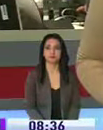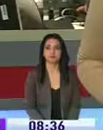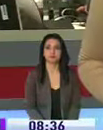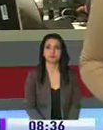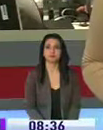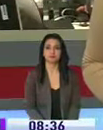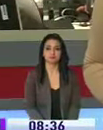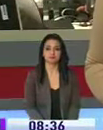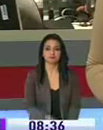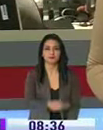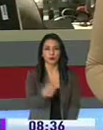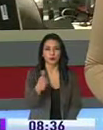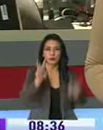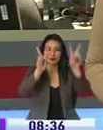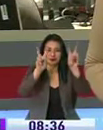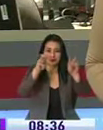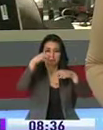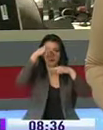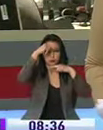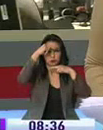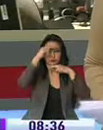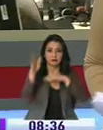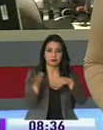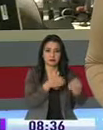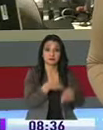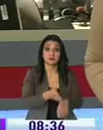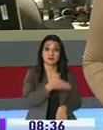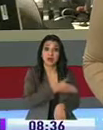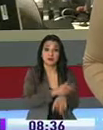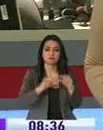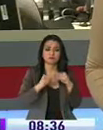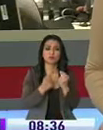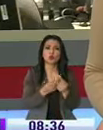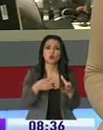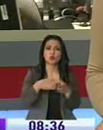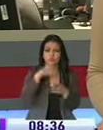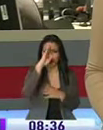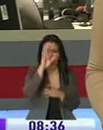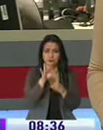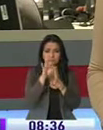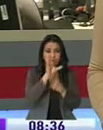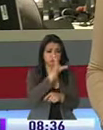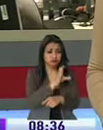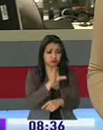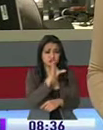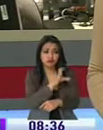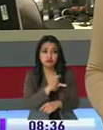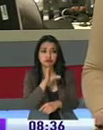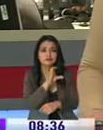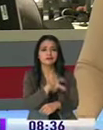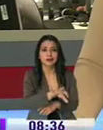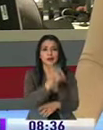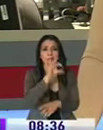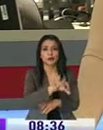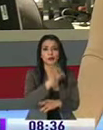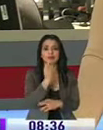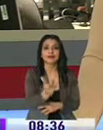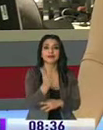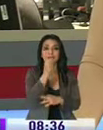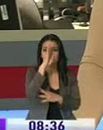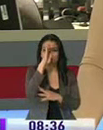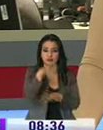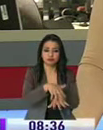Y en otro ámbito informativo les contamos que tras una intensa tarea de búsqueda se encontraron los cuerpos de los tres policías que cayeron al río Blanco